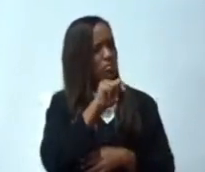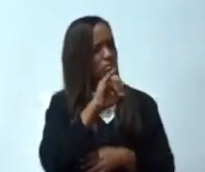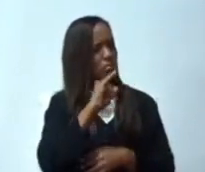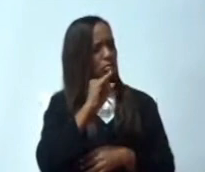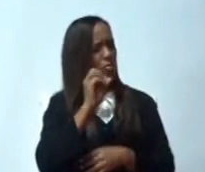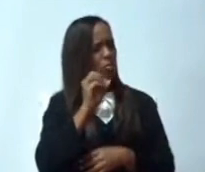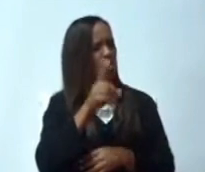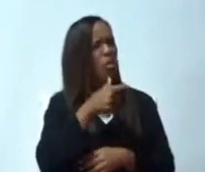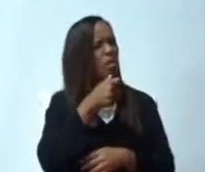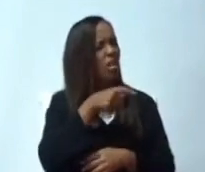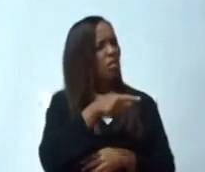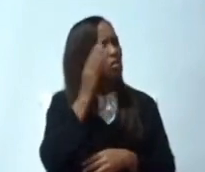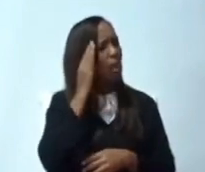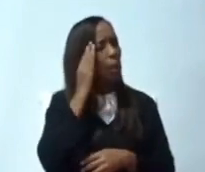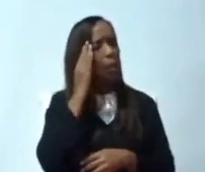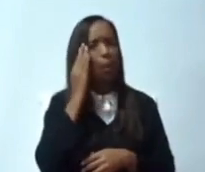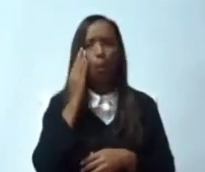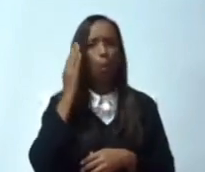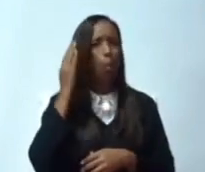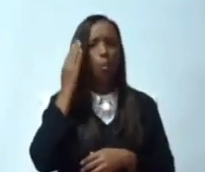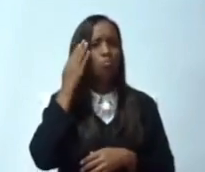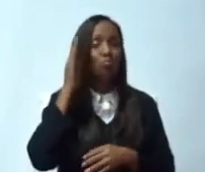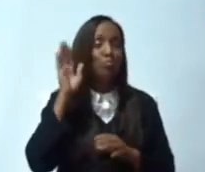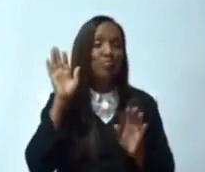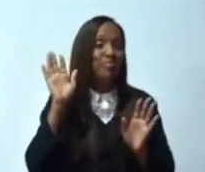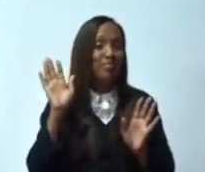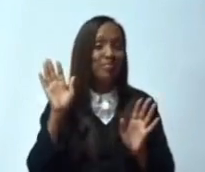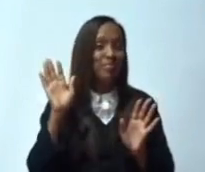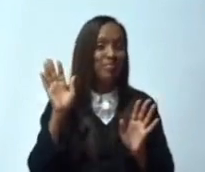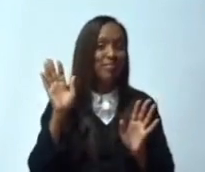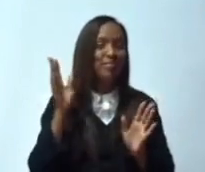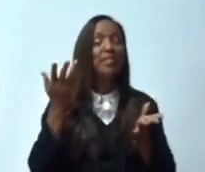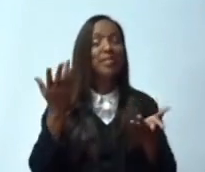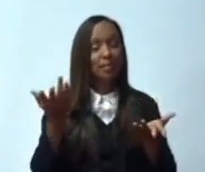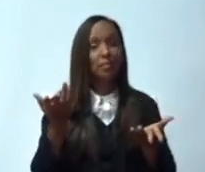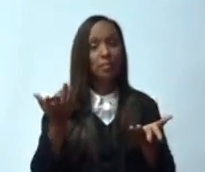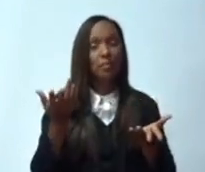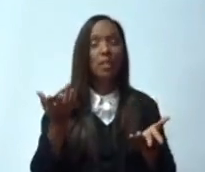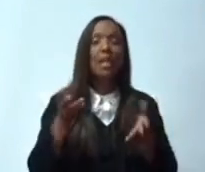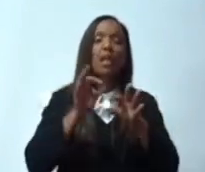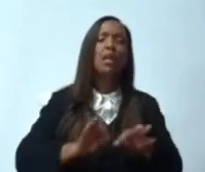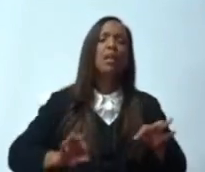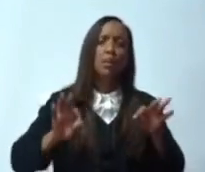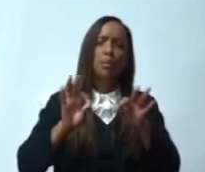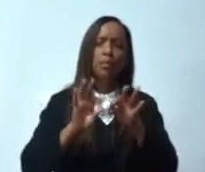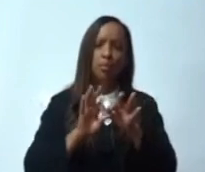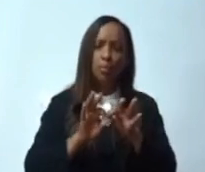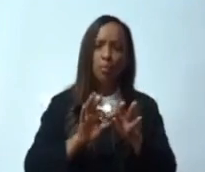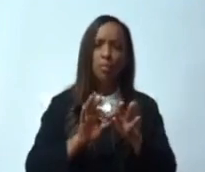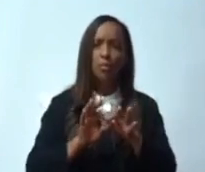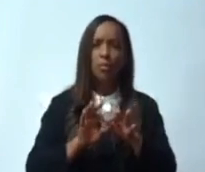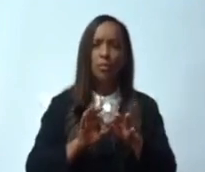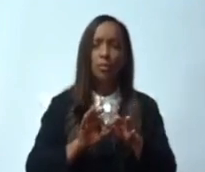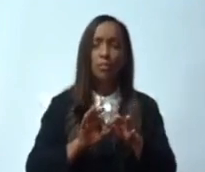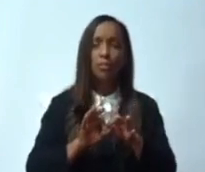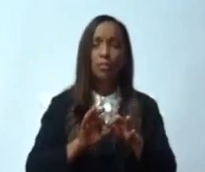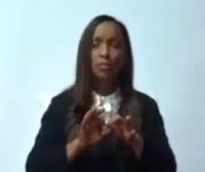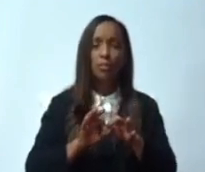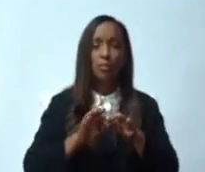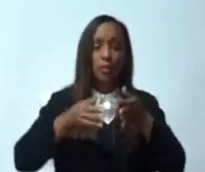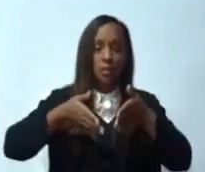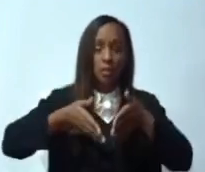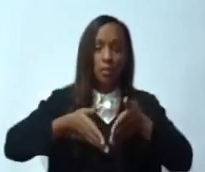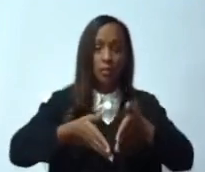que haciendo este proyecto de ley para que siga esa avenida, que ahora mismo solamente se le llama carretera de Yamasá,